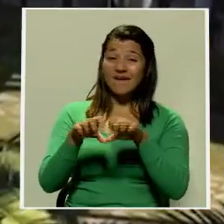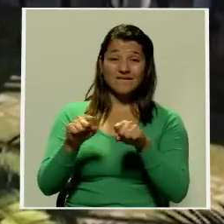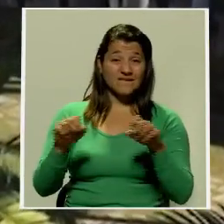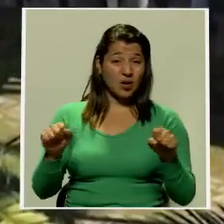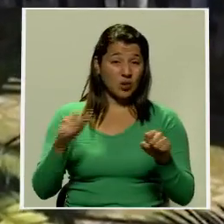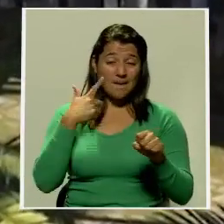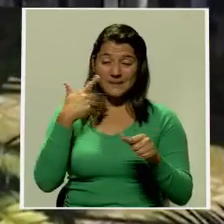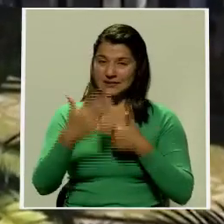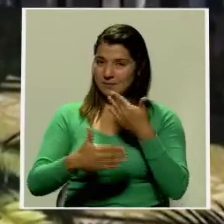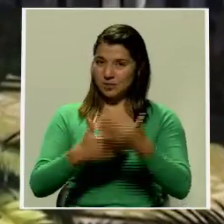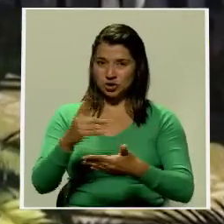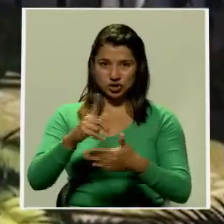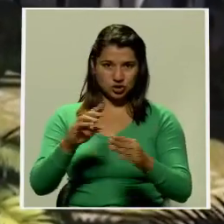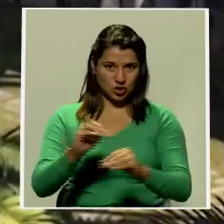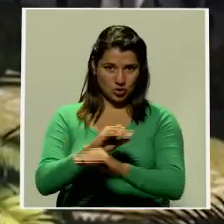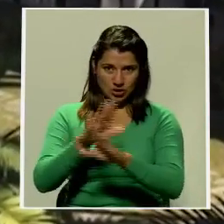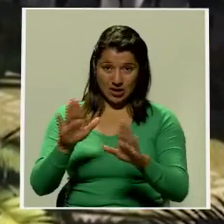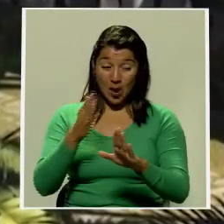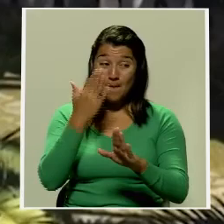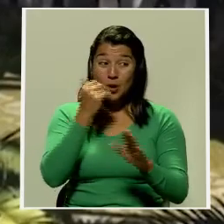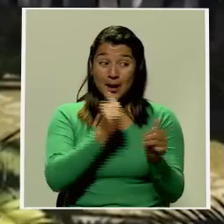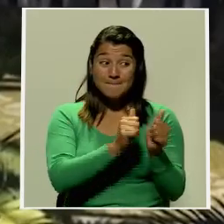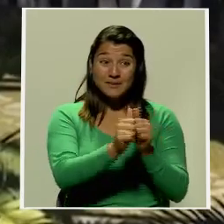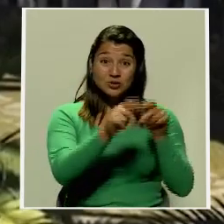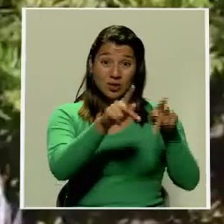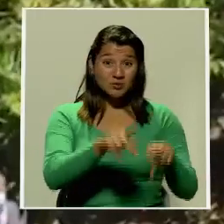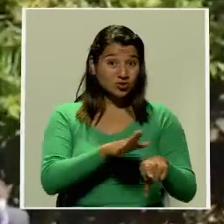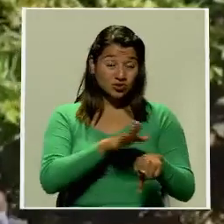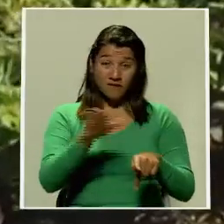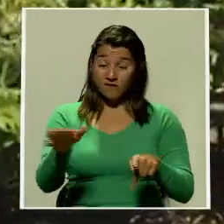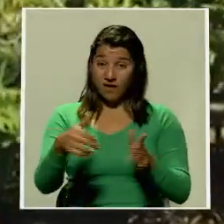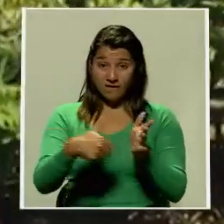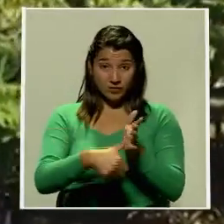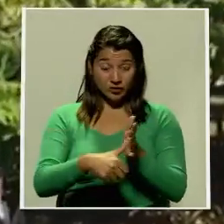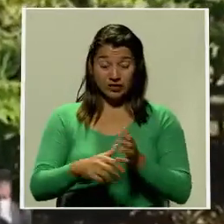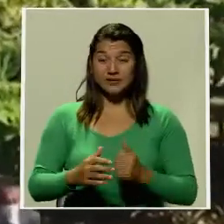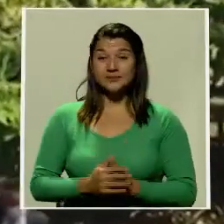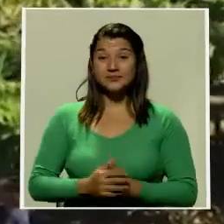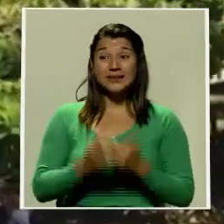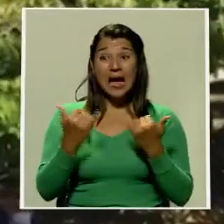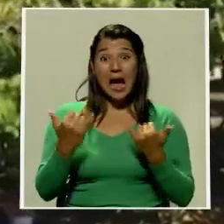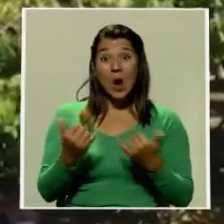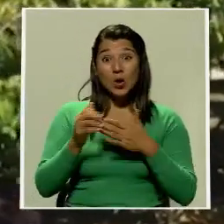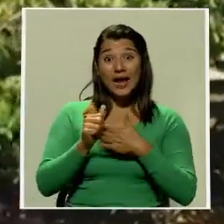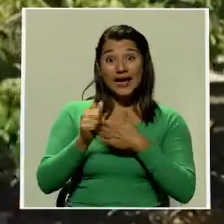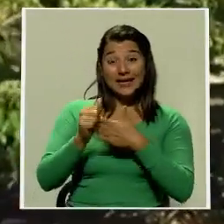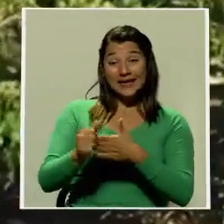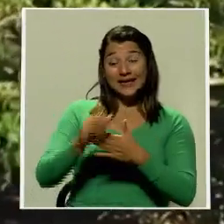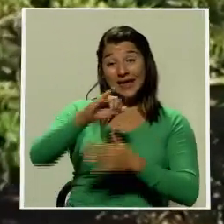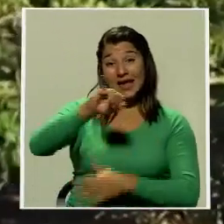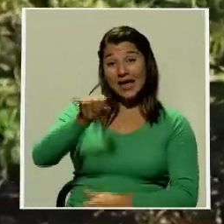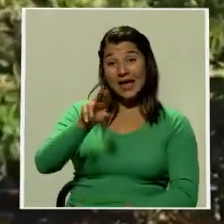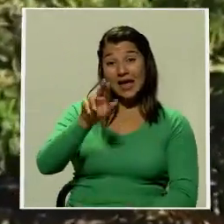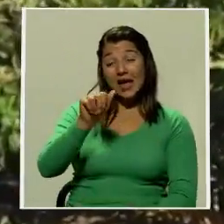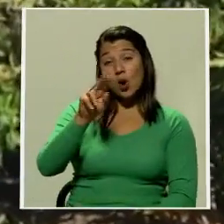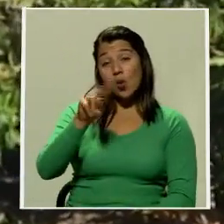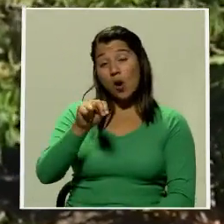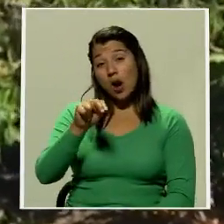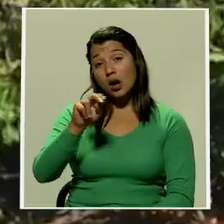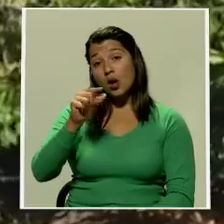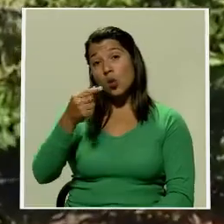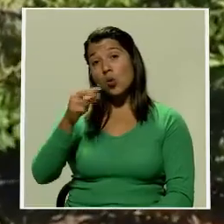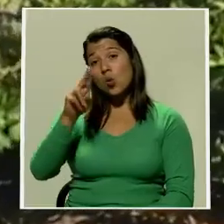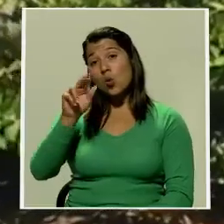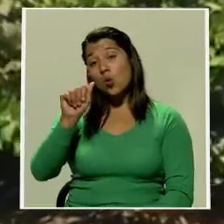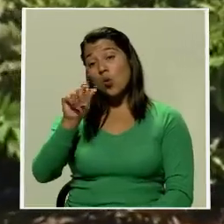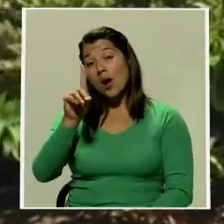de la oposición, que se abstuvo de participar. Ahora el líder opositor Juan Guaidó intentará mantener un Congreso